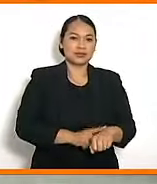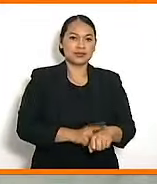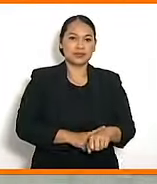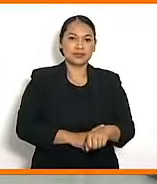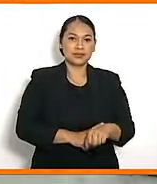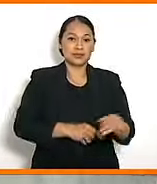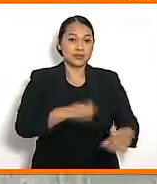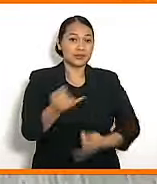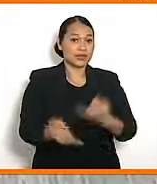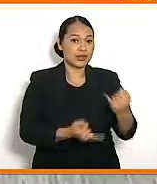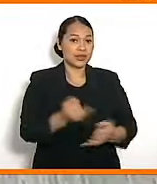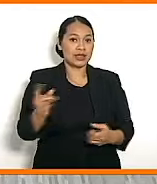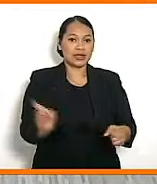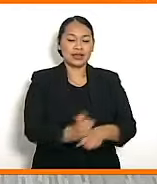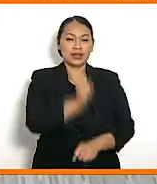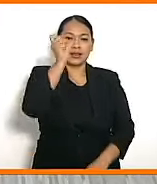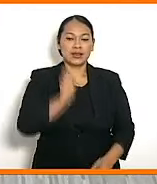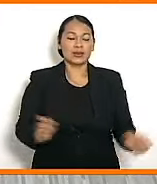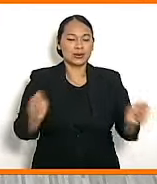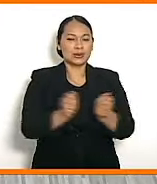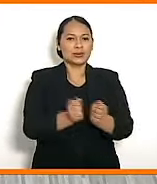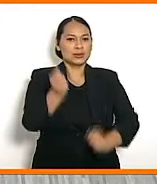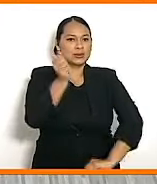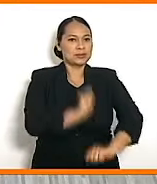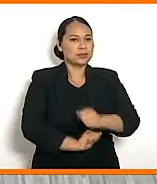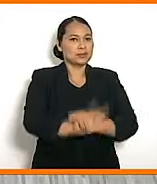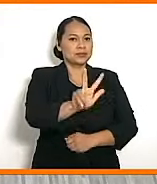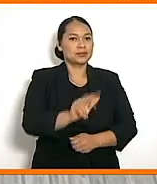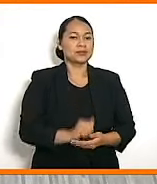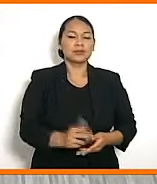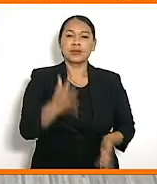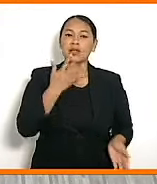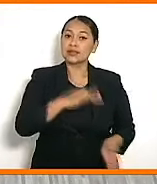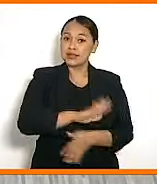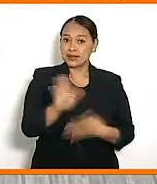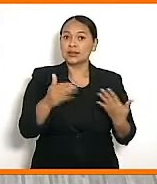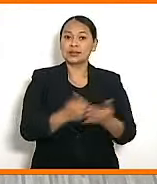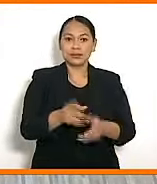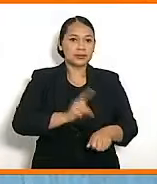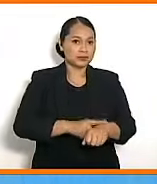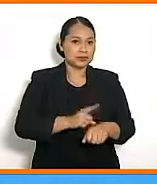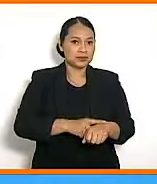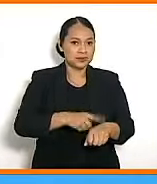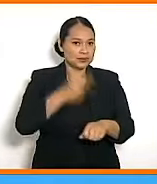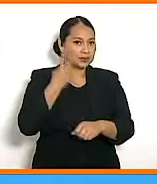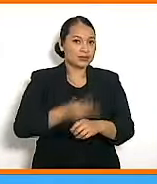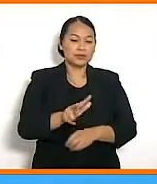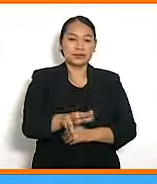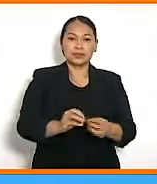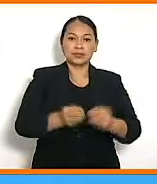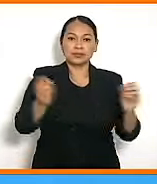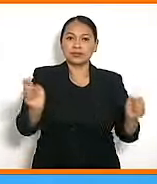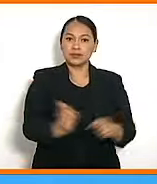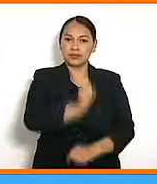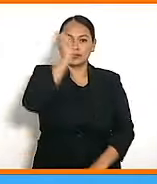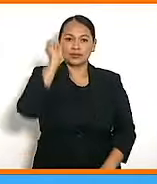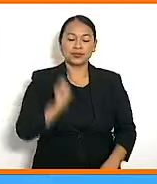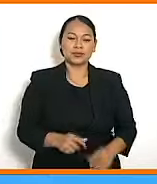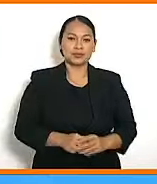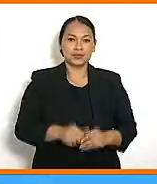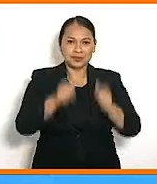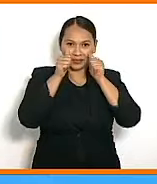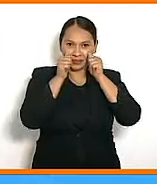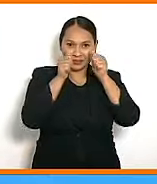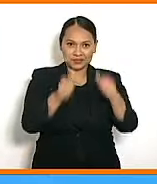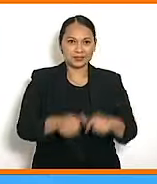de pegar y ganar junto a Pega 3. Te deseo mucha suerte porque conoceremos esos tres afortunados números.